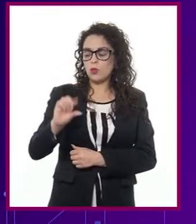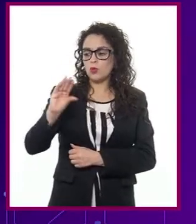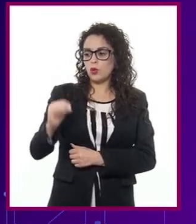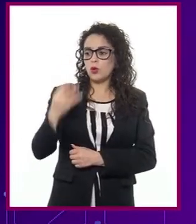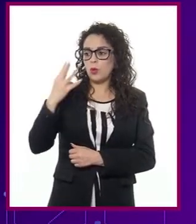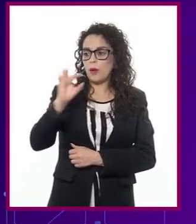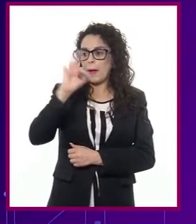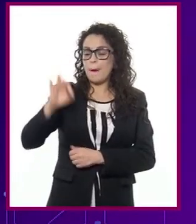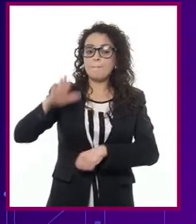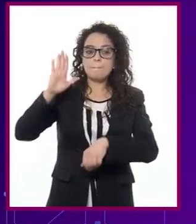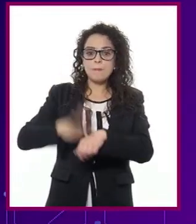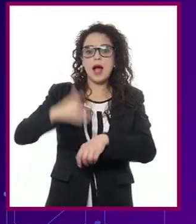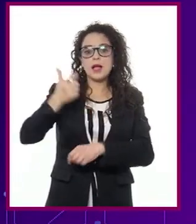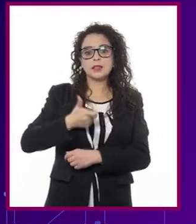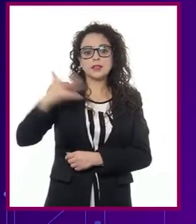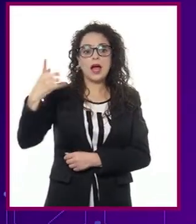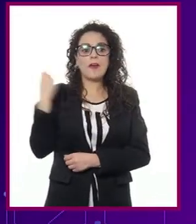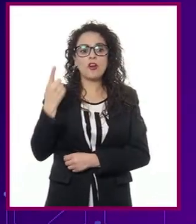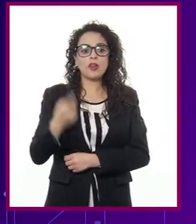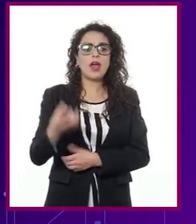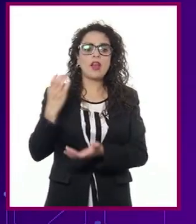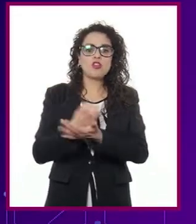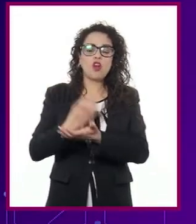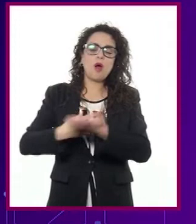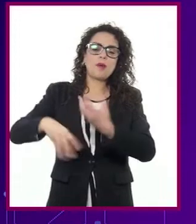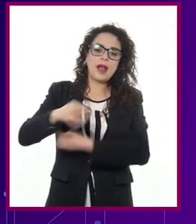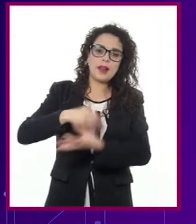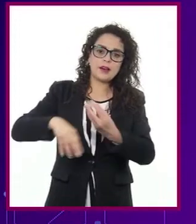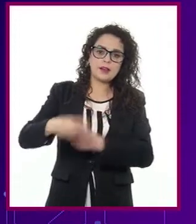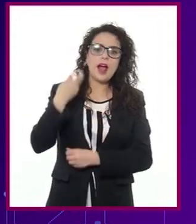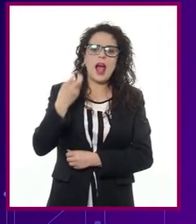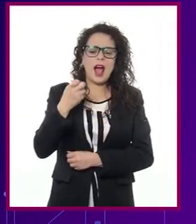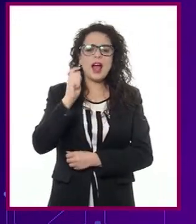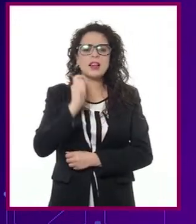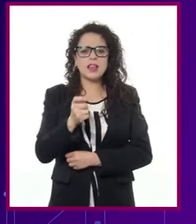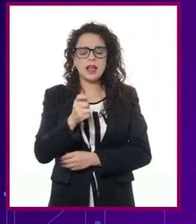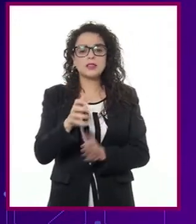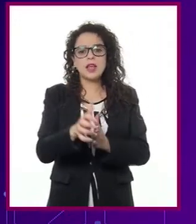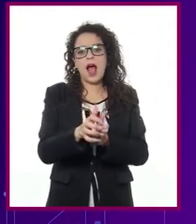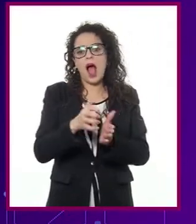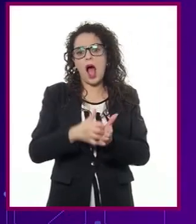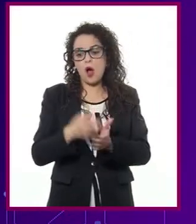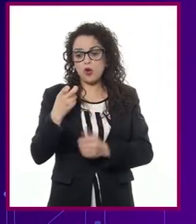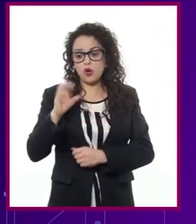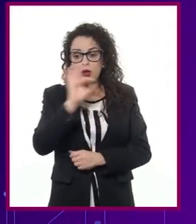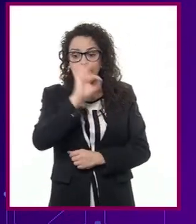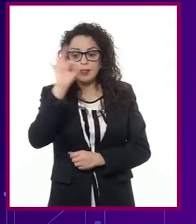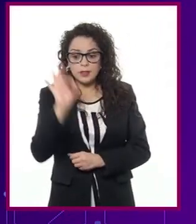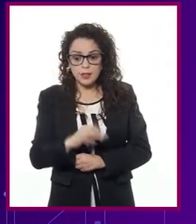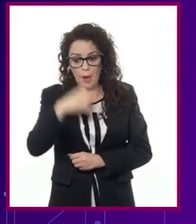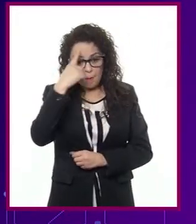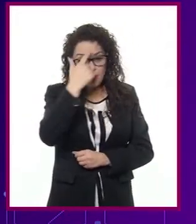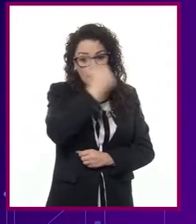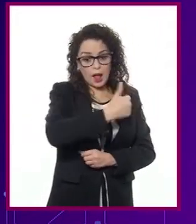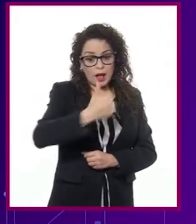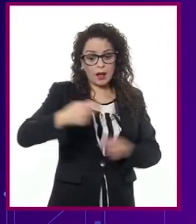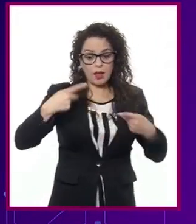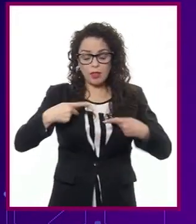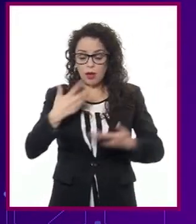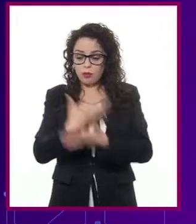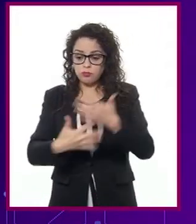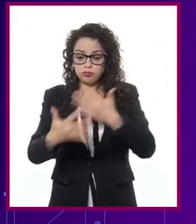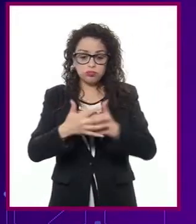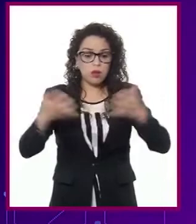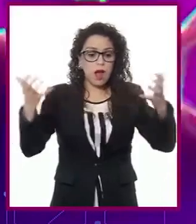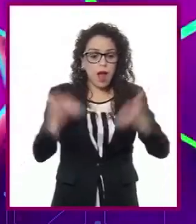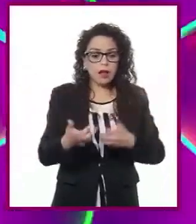64.94% más caro que el cobre reciclado, lo que representa un ahorro de dicho porcentaje para cada artesano cuando utiliza este